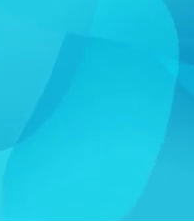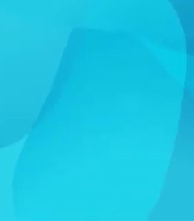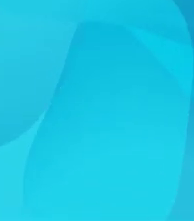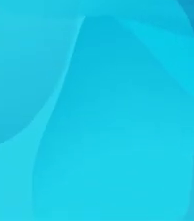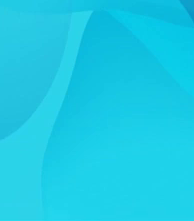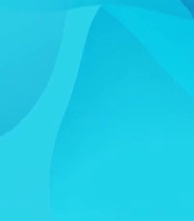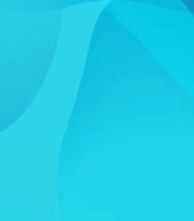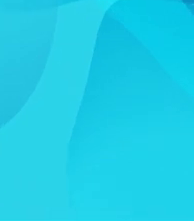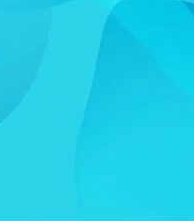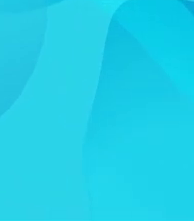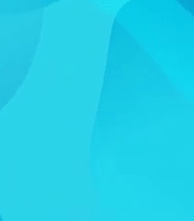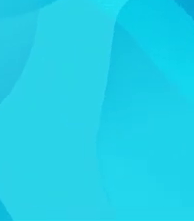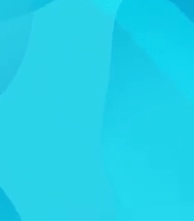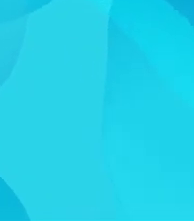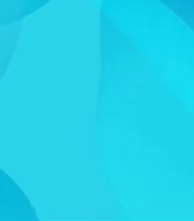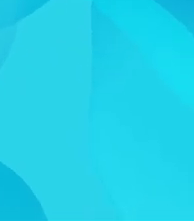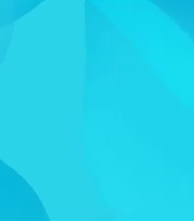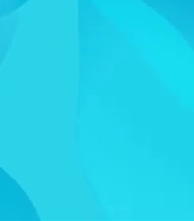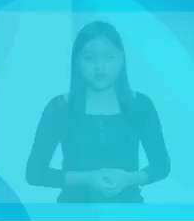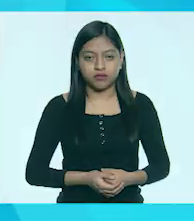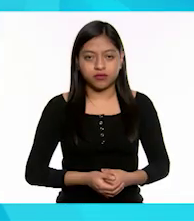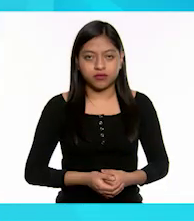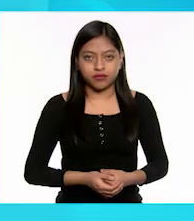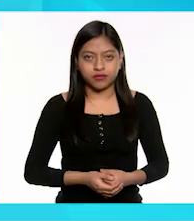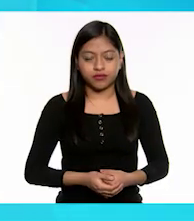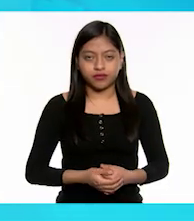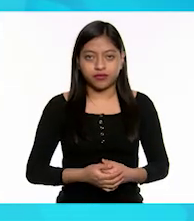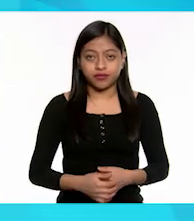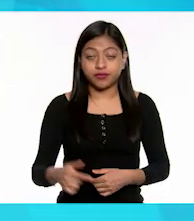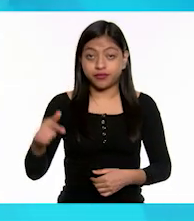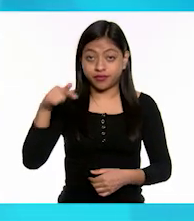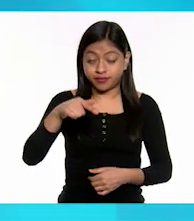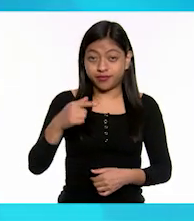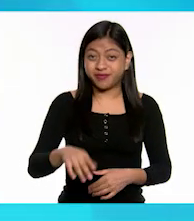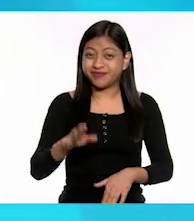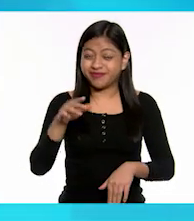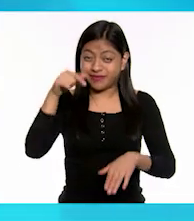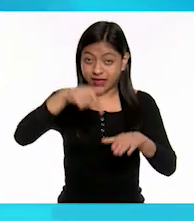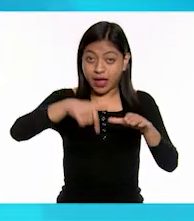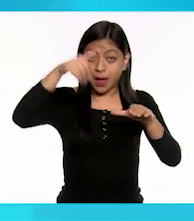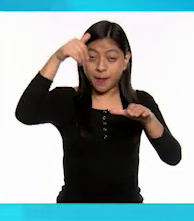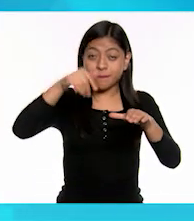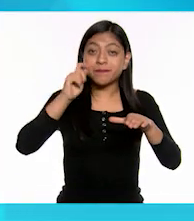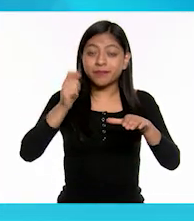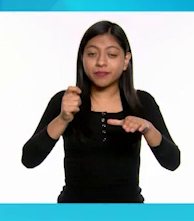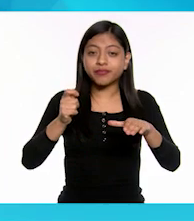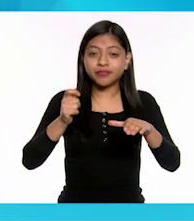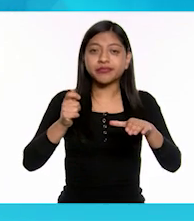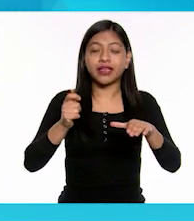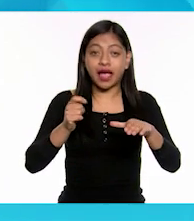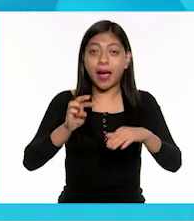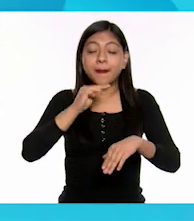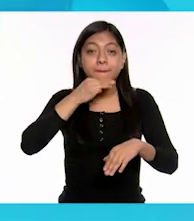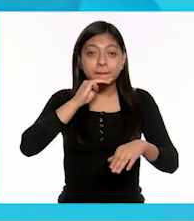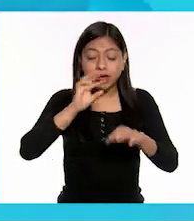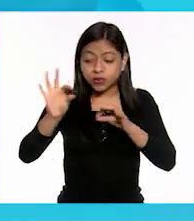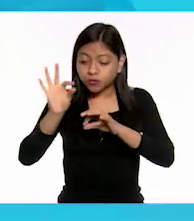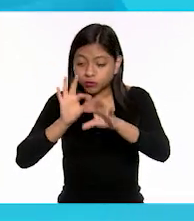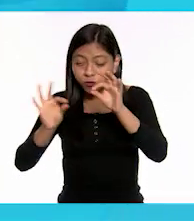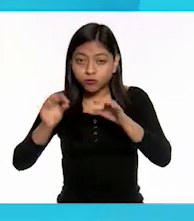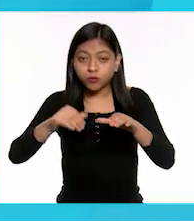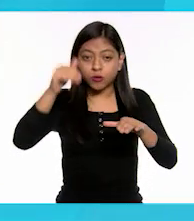si los planes que ahorró grandes el que gane el ente de gestión del baile contrario